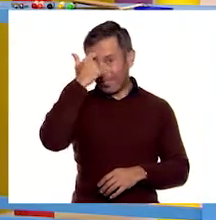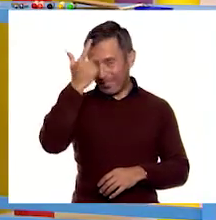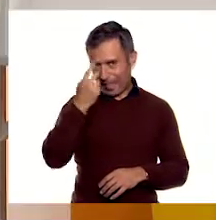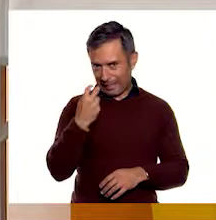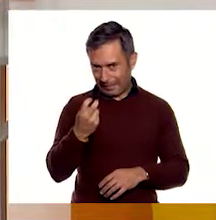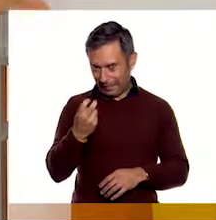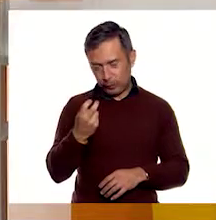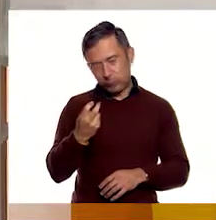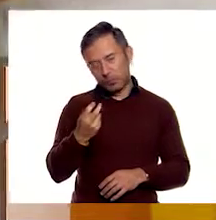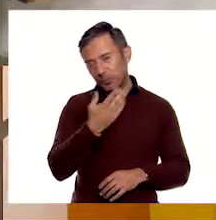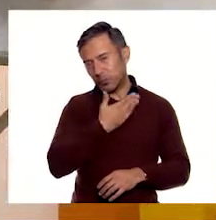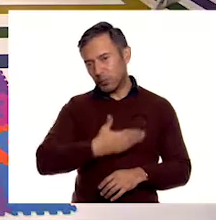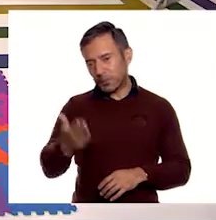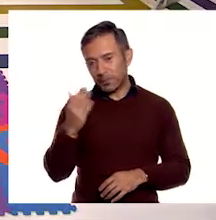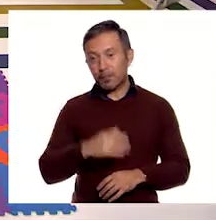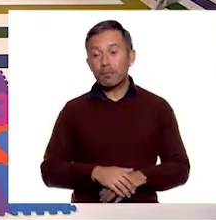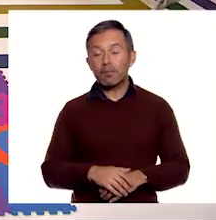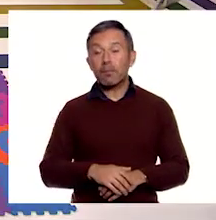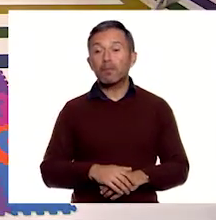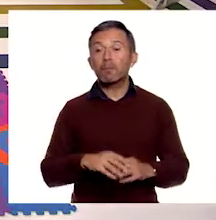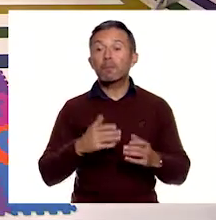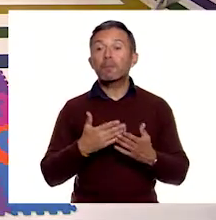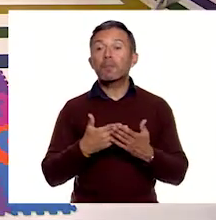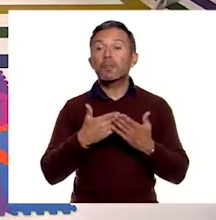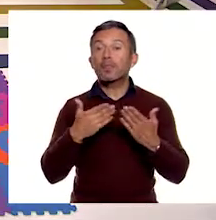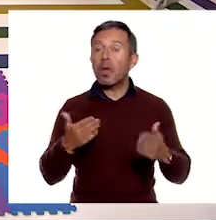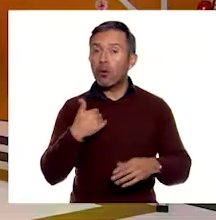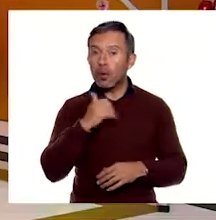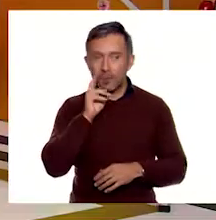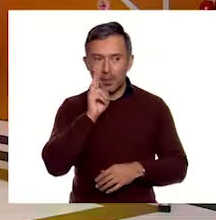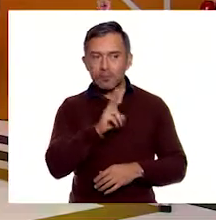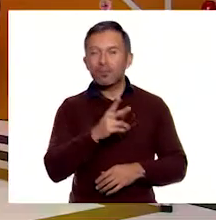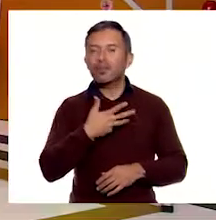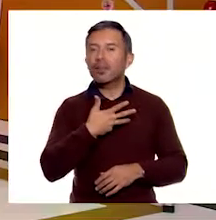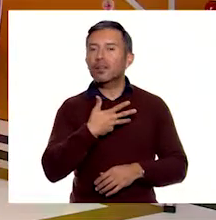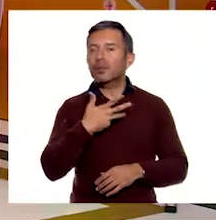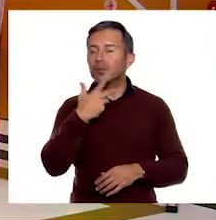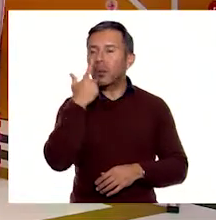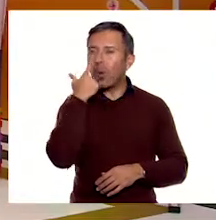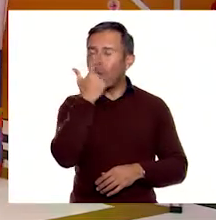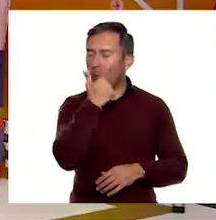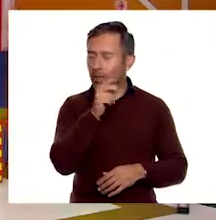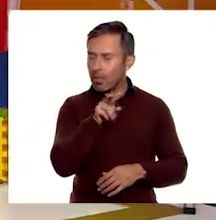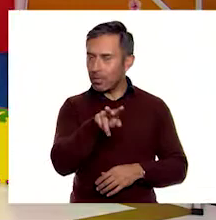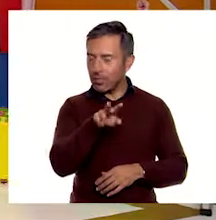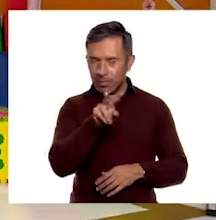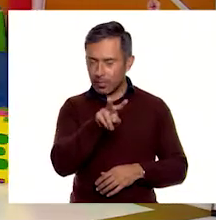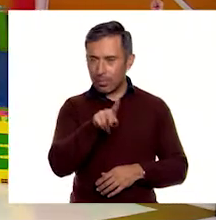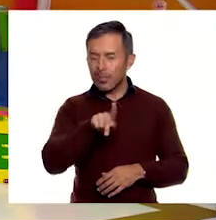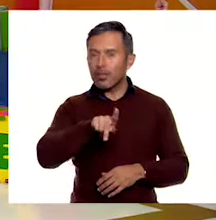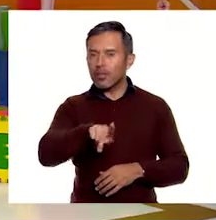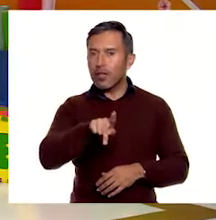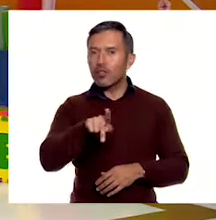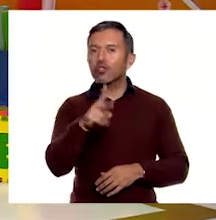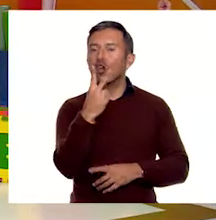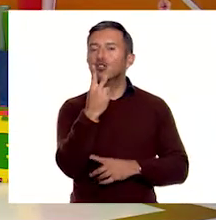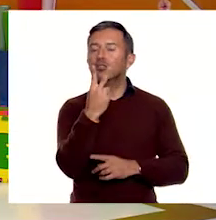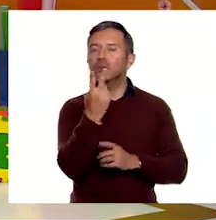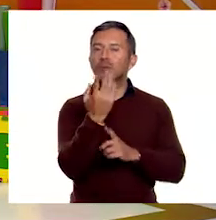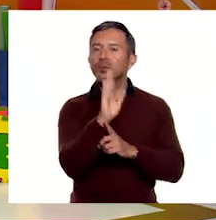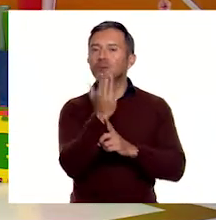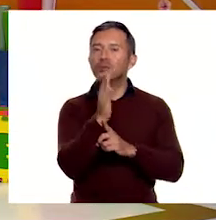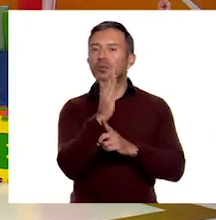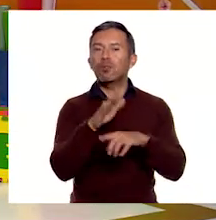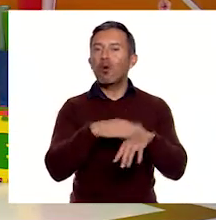bueno, hemos visto ahorita estas ilusiones ópticas que son representaciones bidimensionales. ¿Por qué? Porque